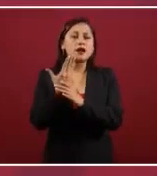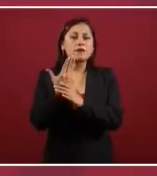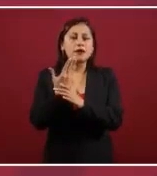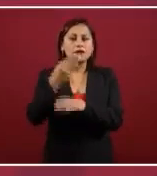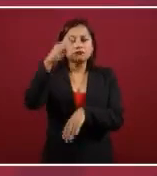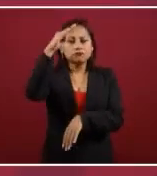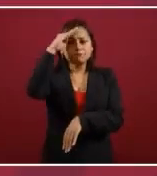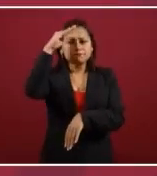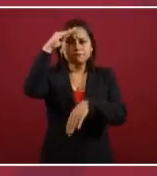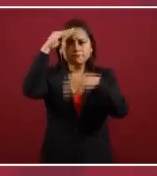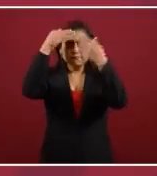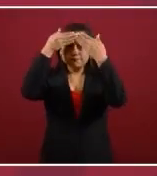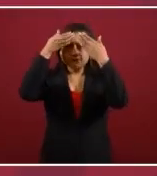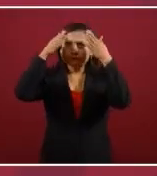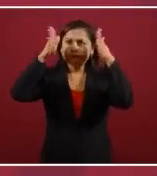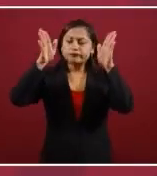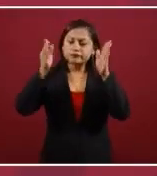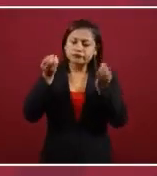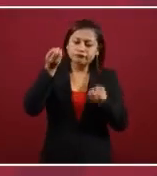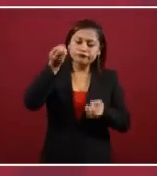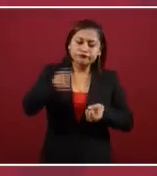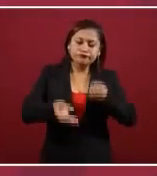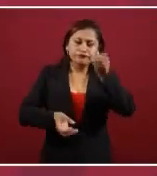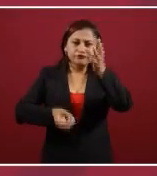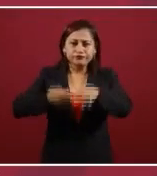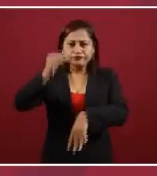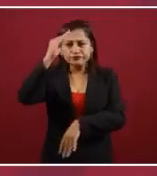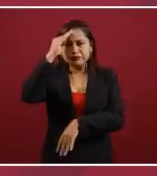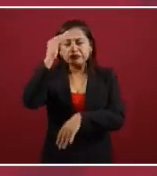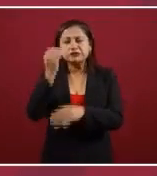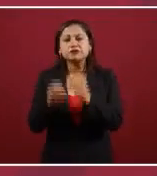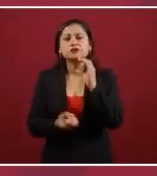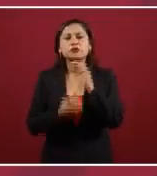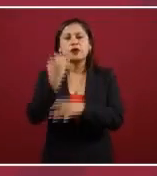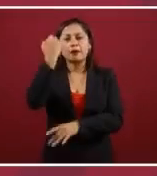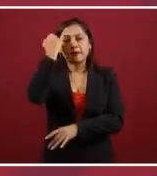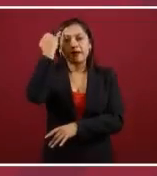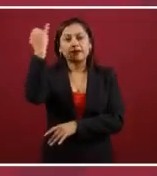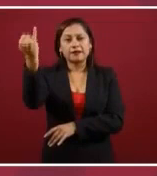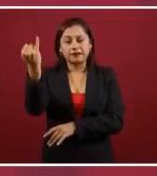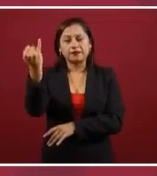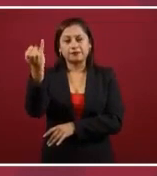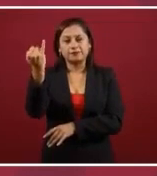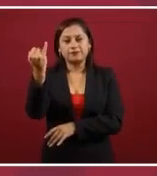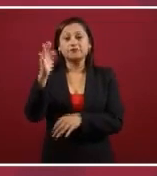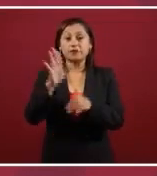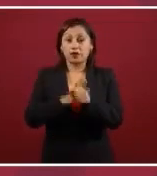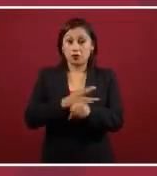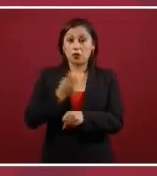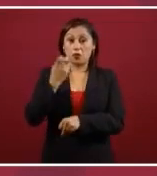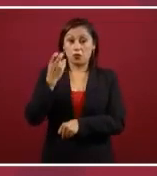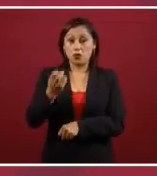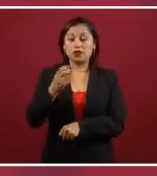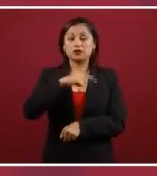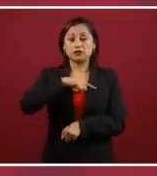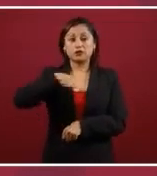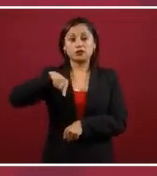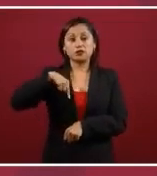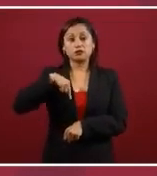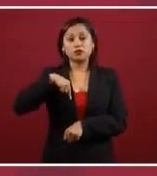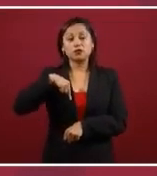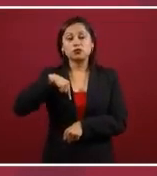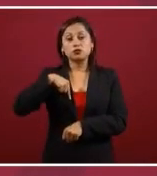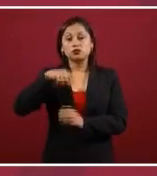pensamiento, auspiciar una nueva corriente de pensamiento. Por eso, nuestra insistencia en la constitución